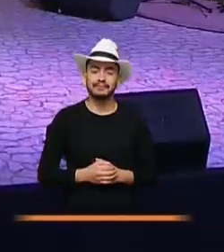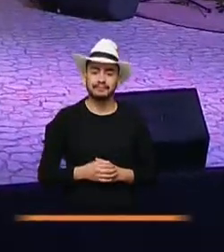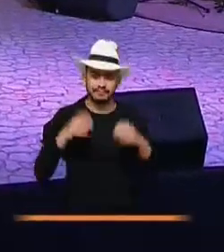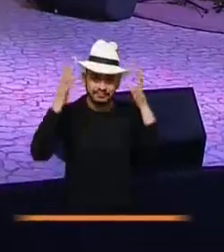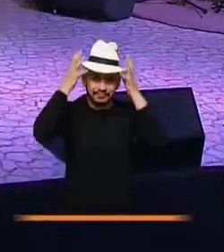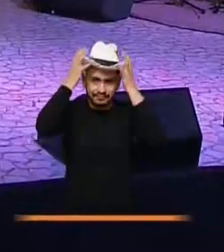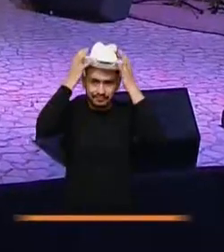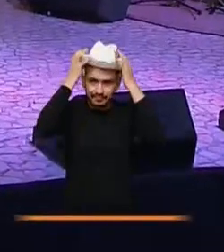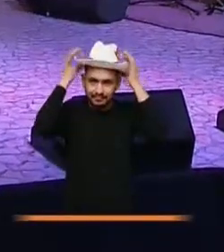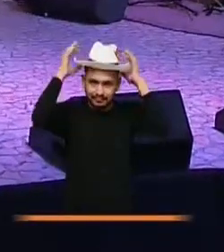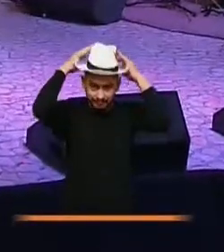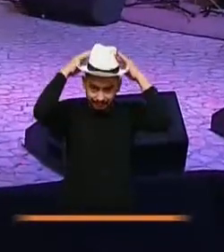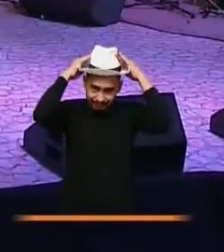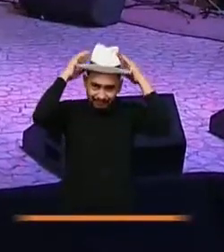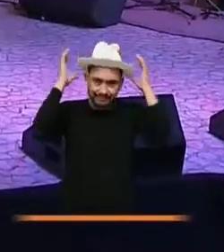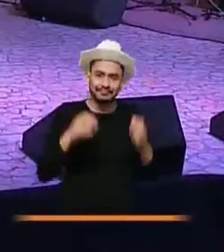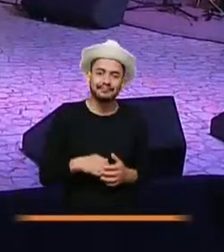para tema libre